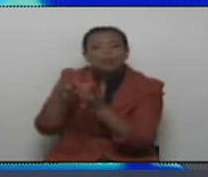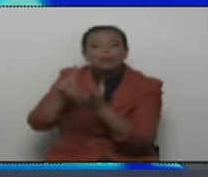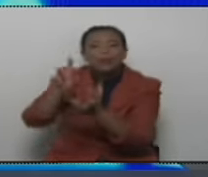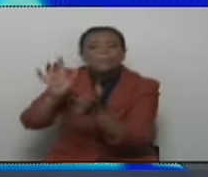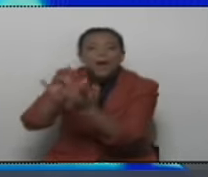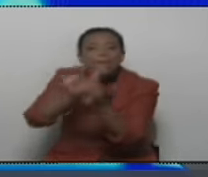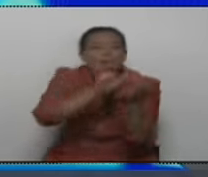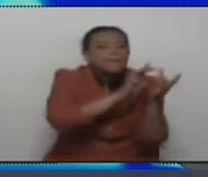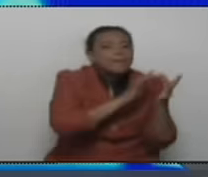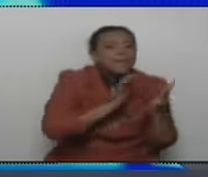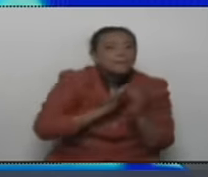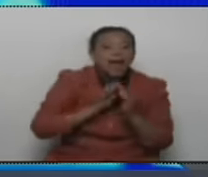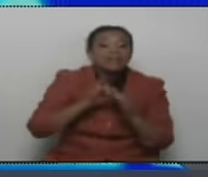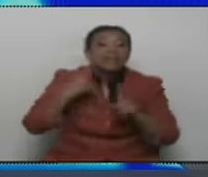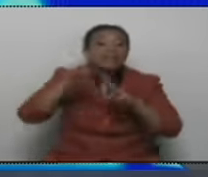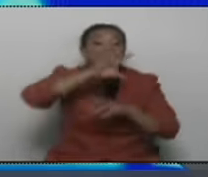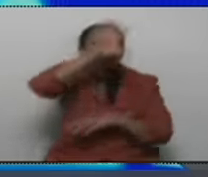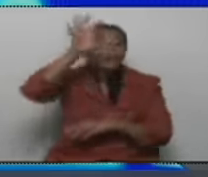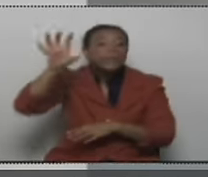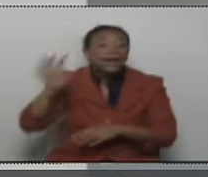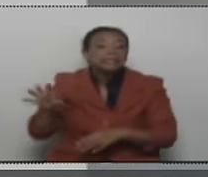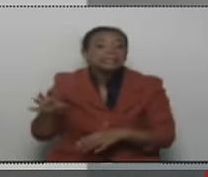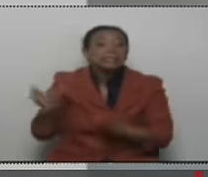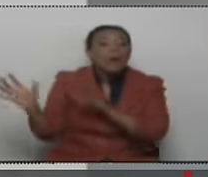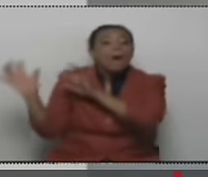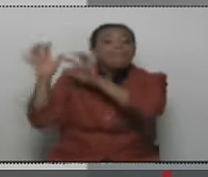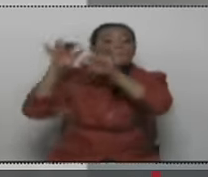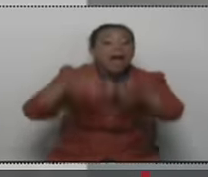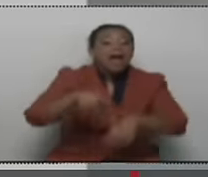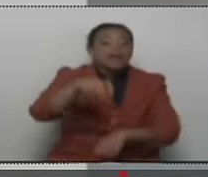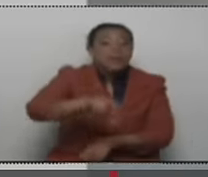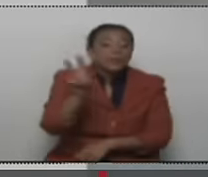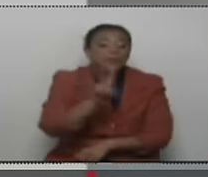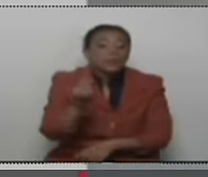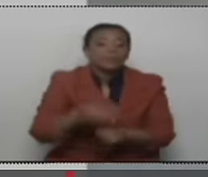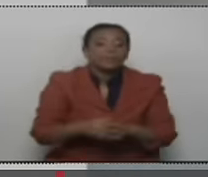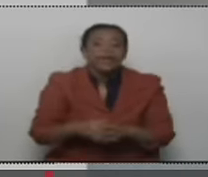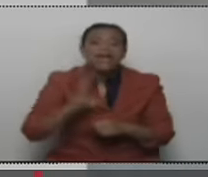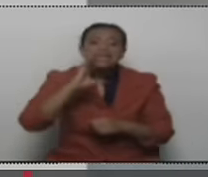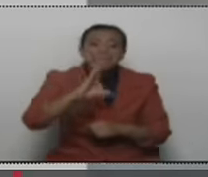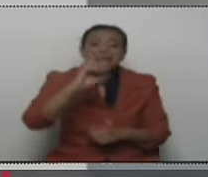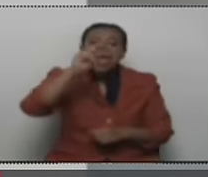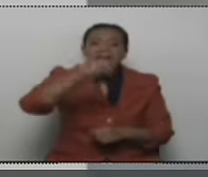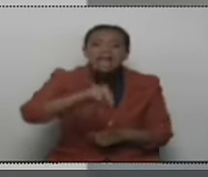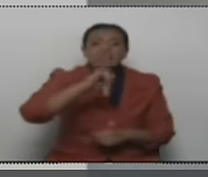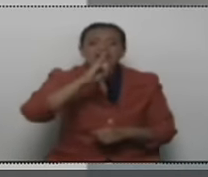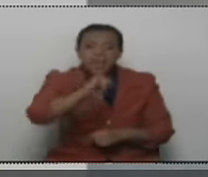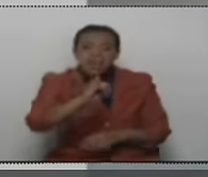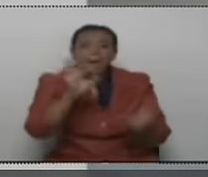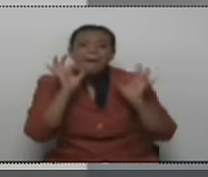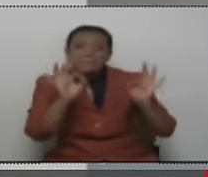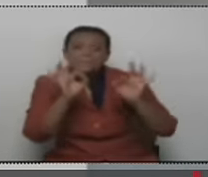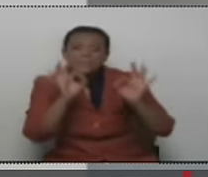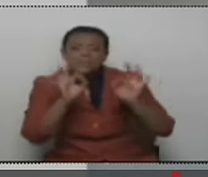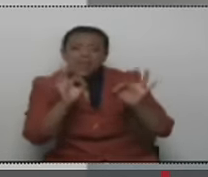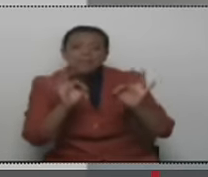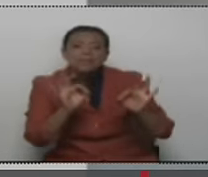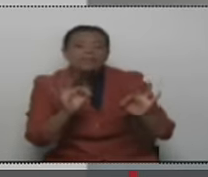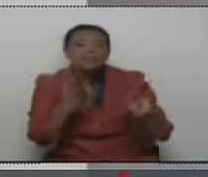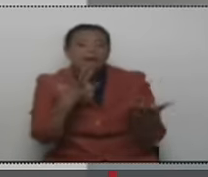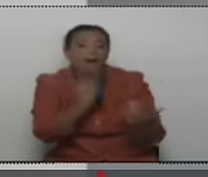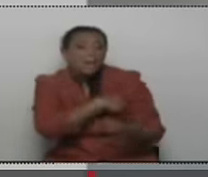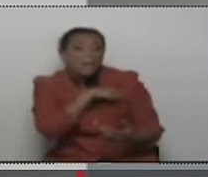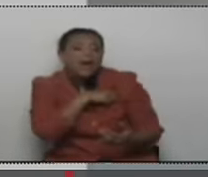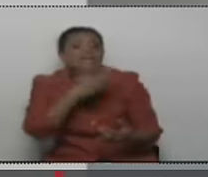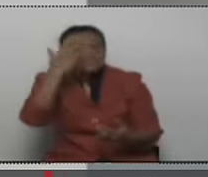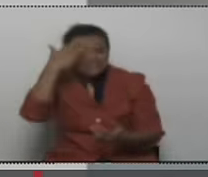de varias nacionalidades? ¿Sabe el CNI que ha repartido tareas aquí en Venezuela? ¿Sabe